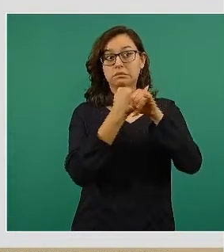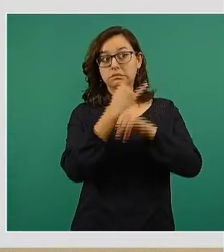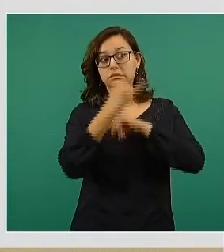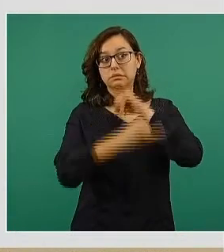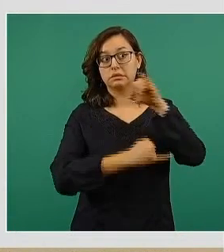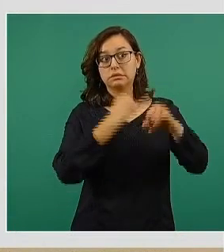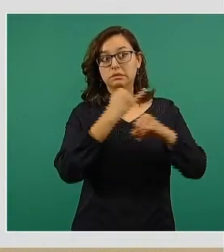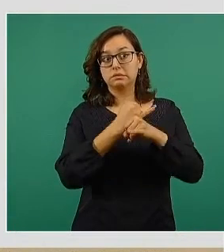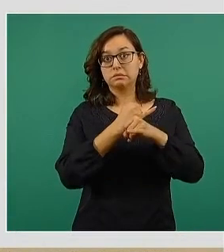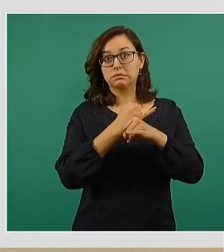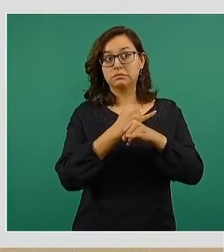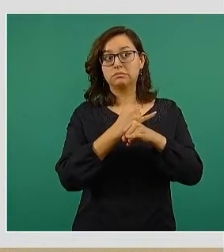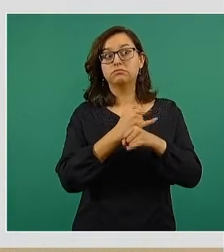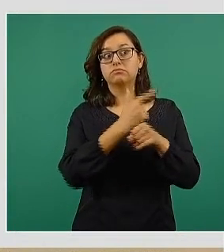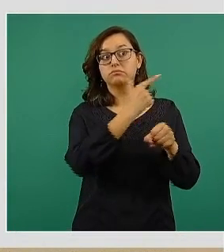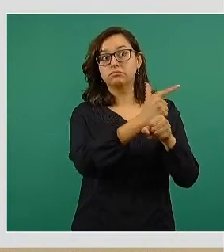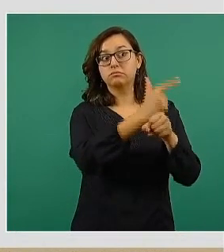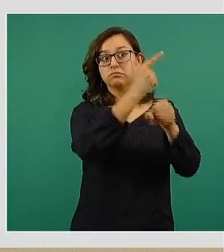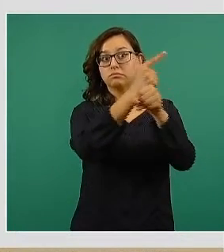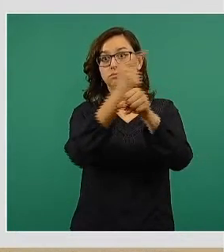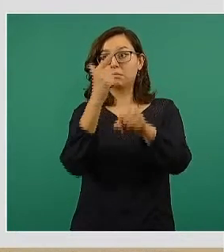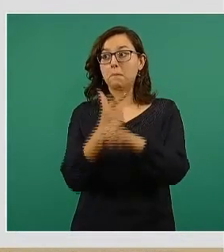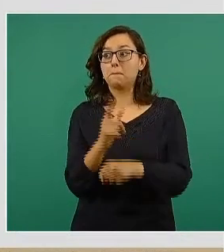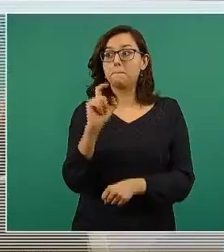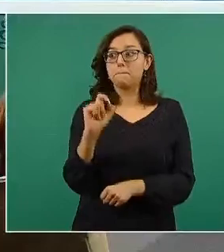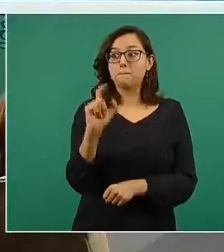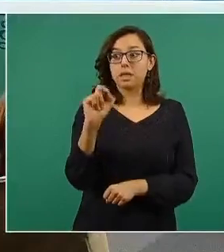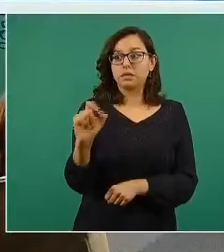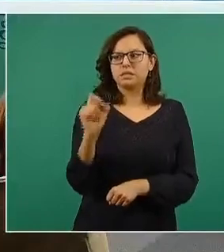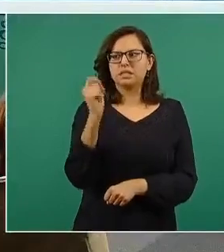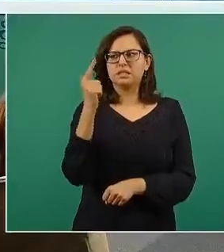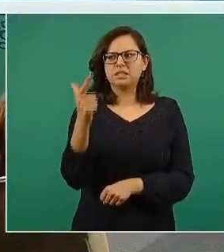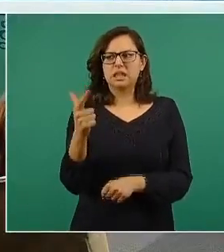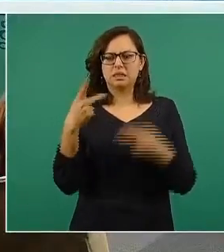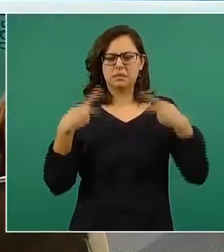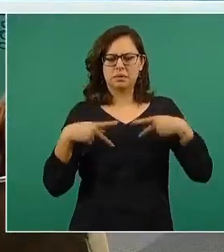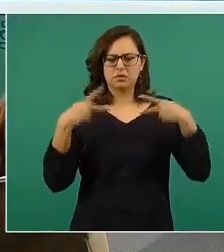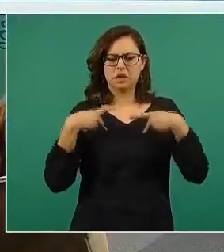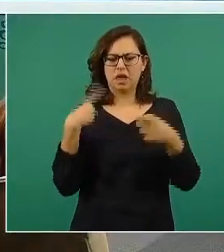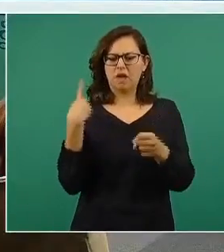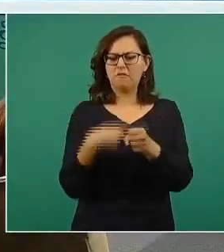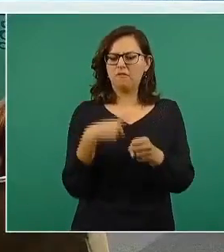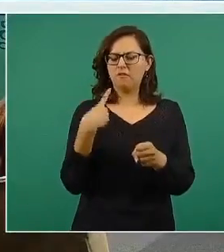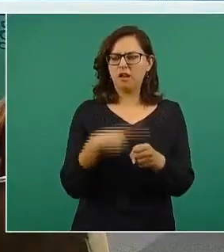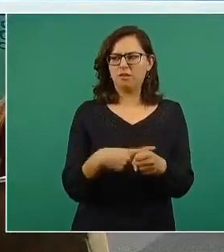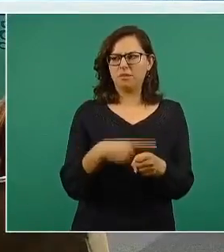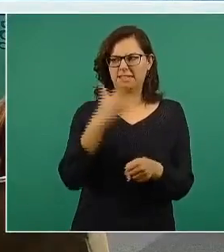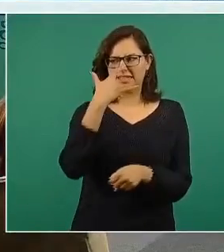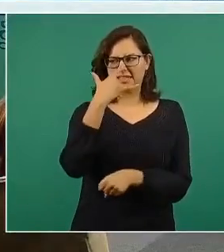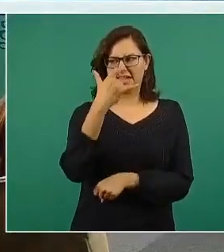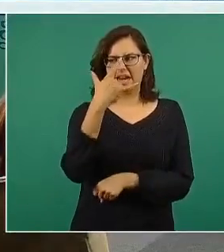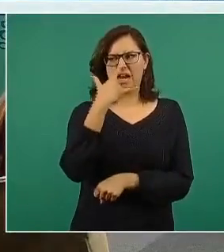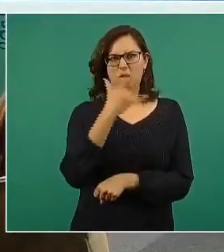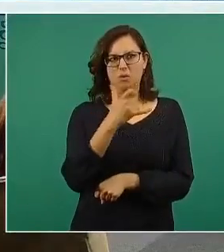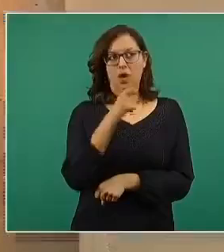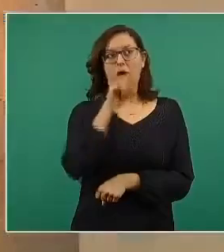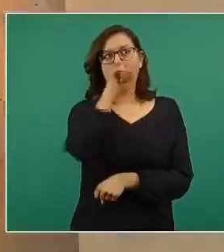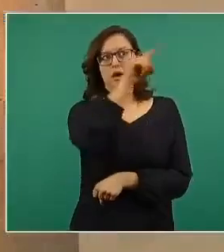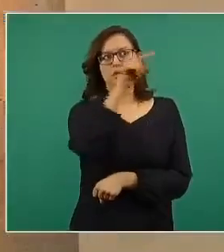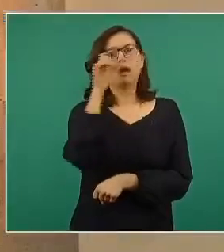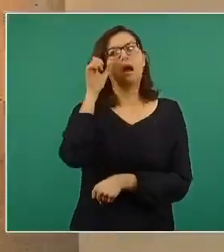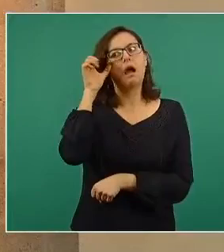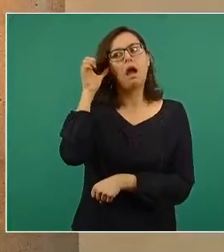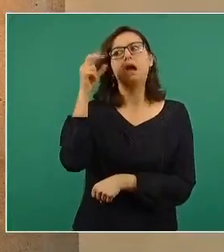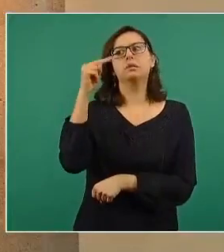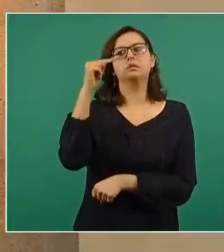habían identificado 27 casos de neumonía en Wuhan, China, ¿sí? Y